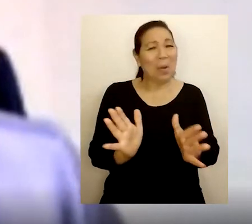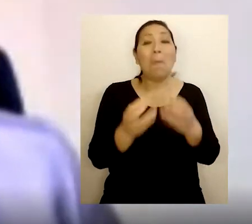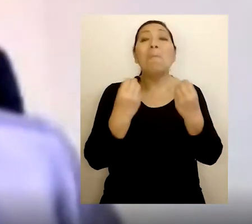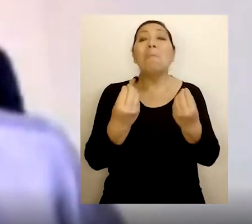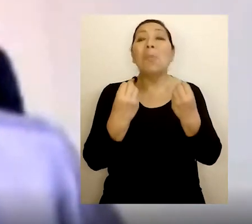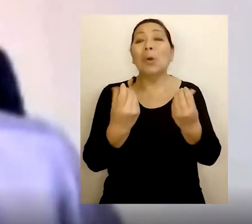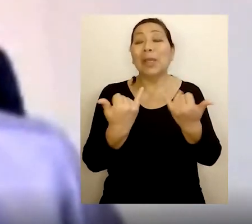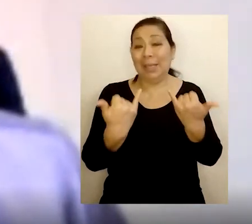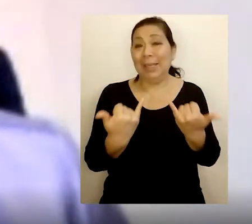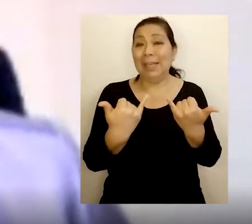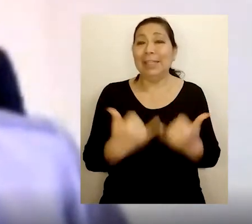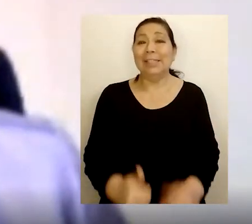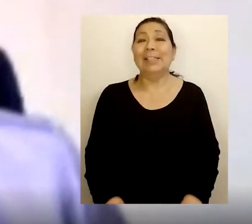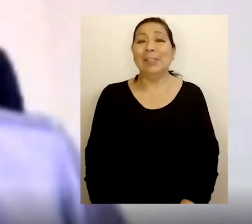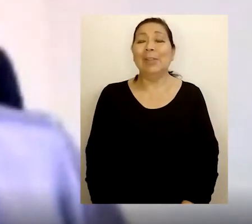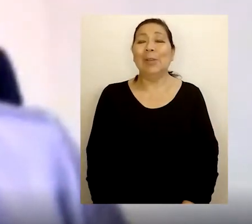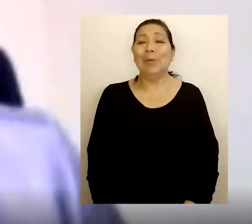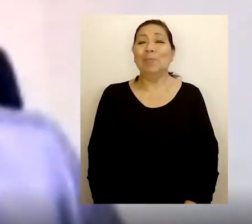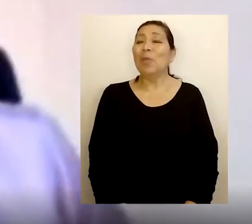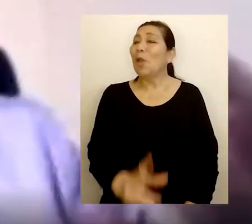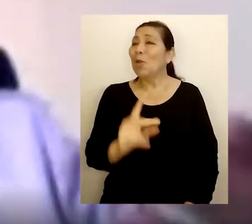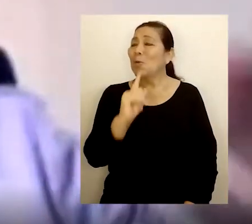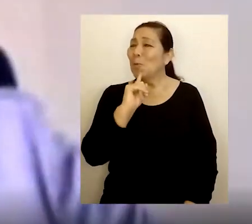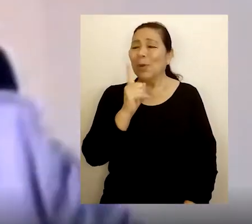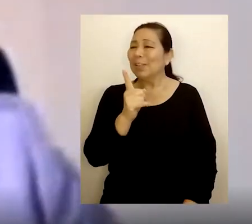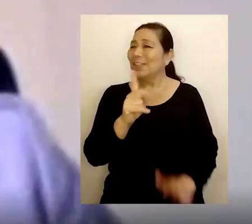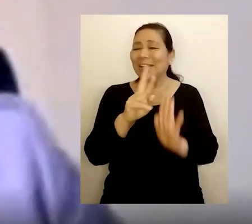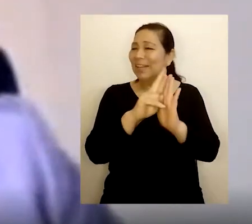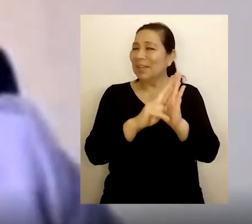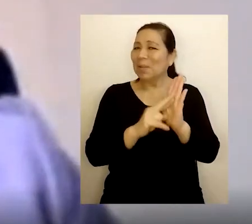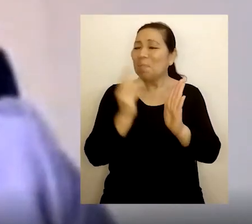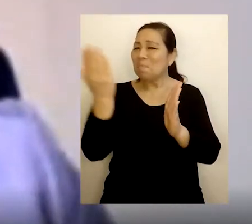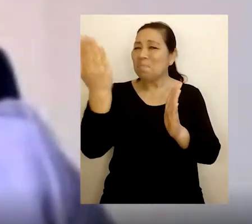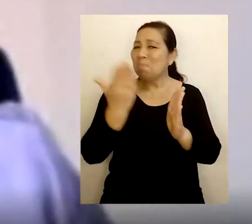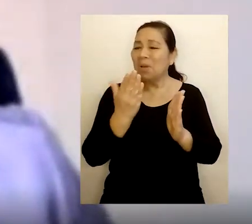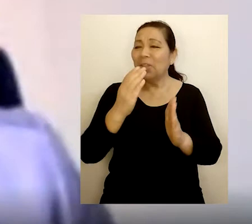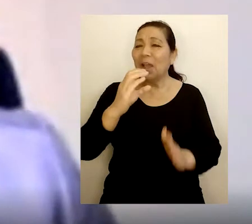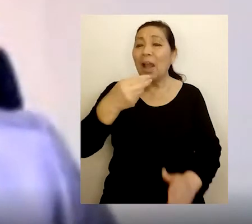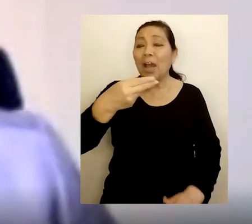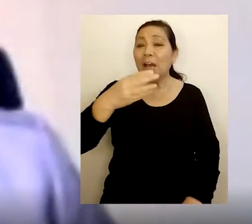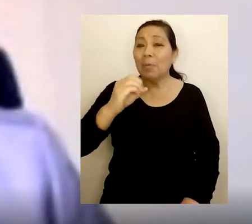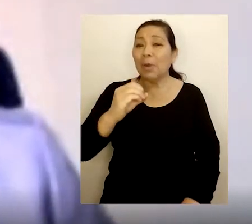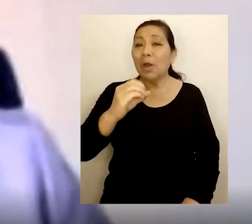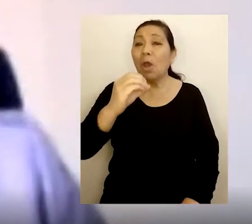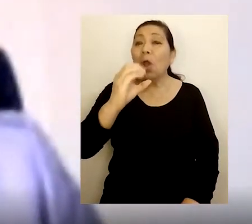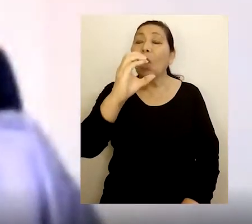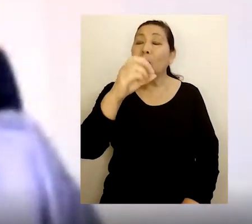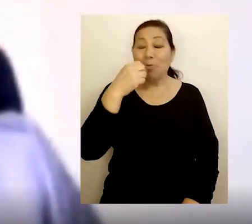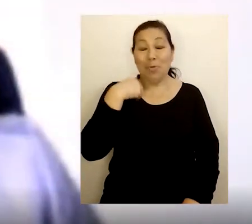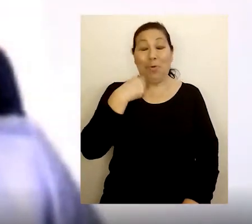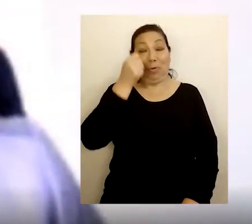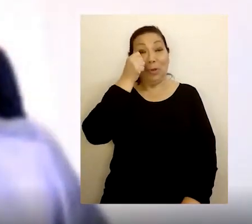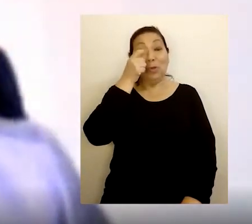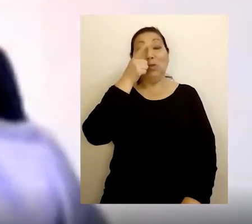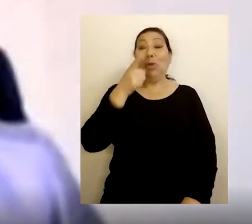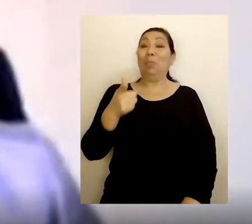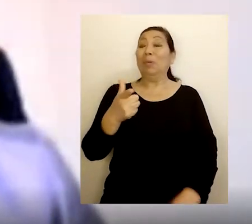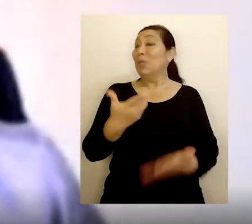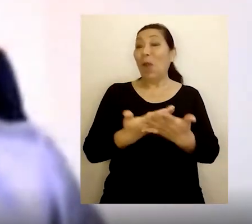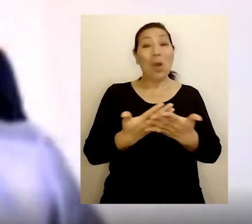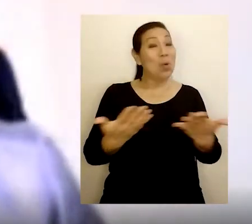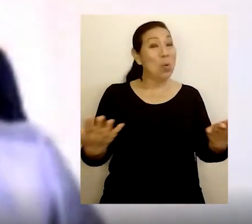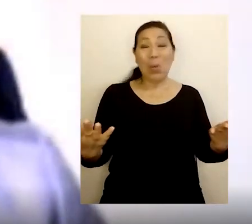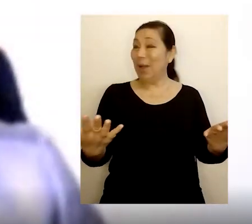Porque este caso, en nuestra absolución de demanda de habeas corpus, se ha sostenido que no